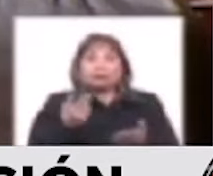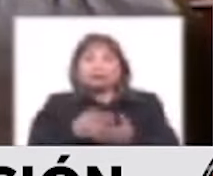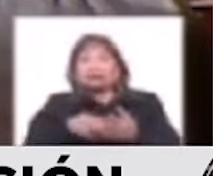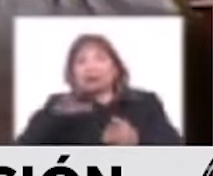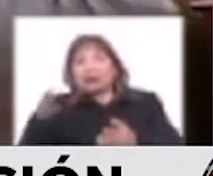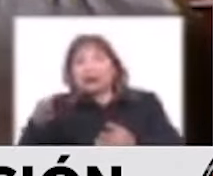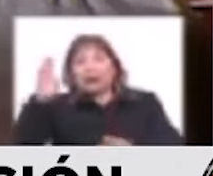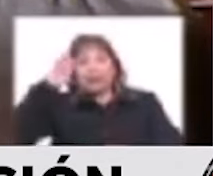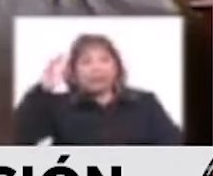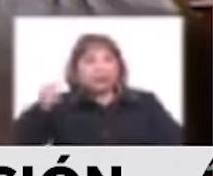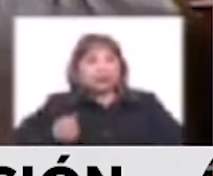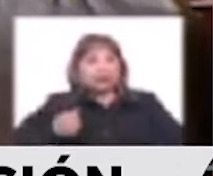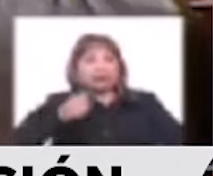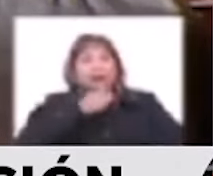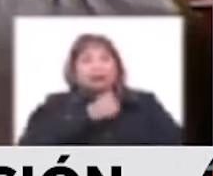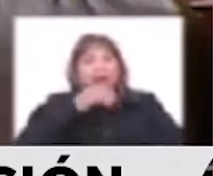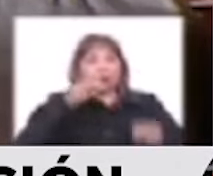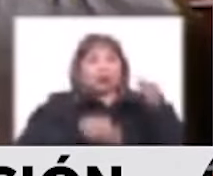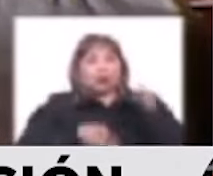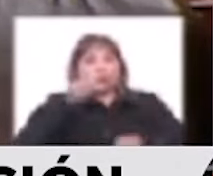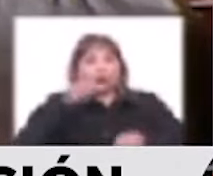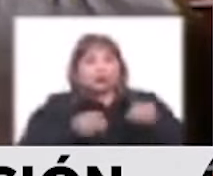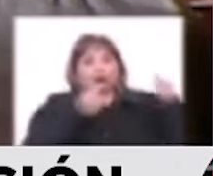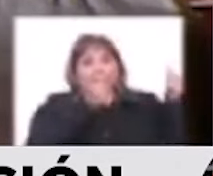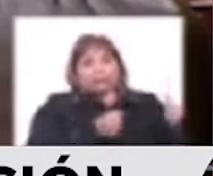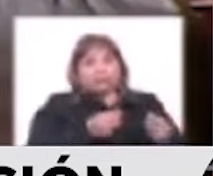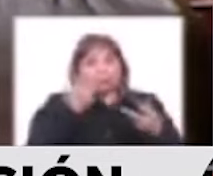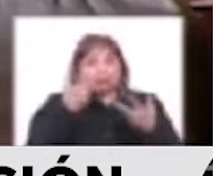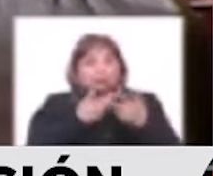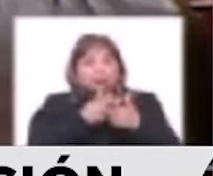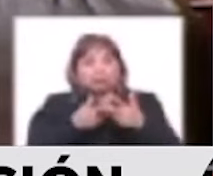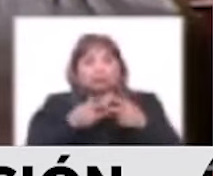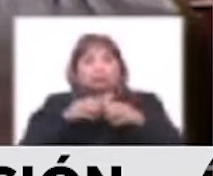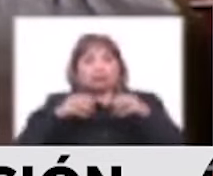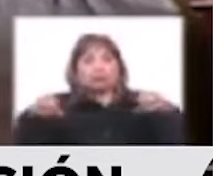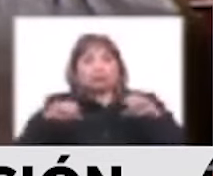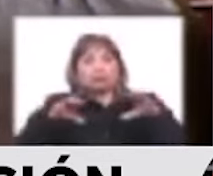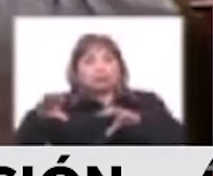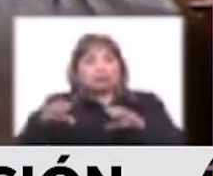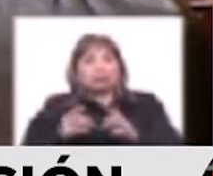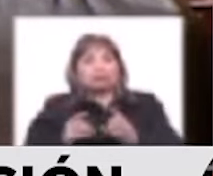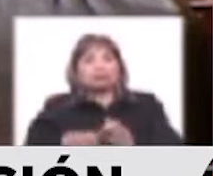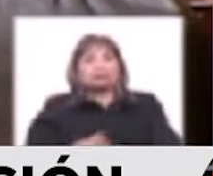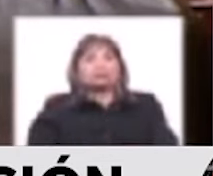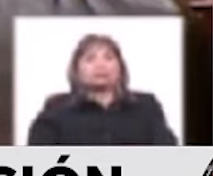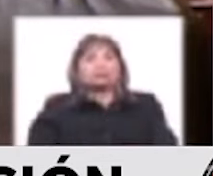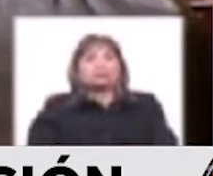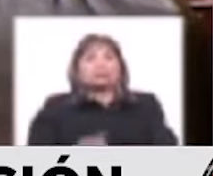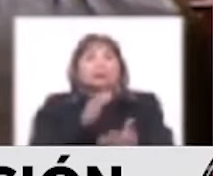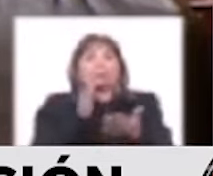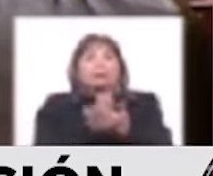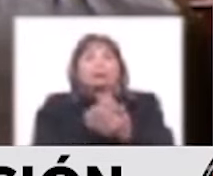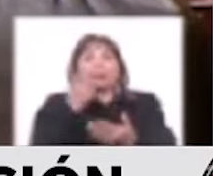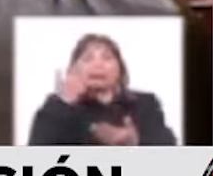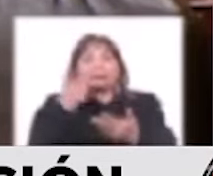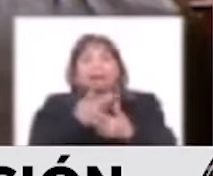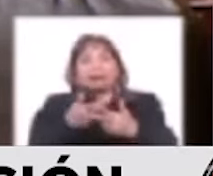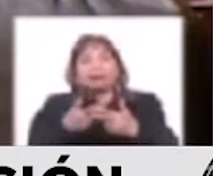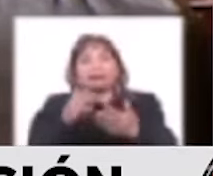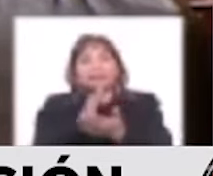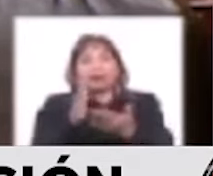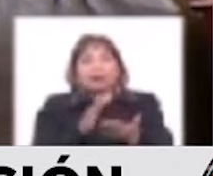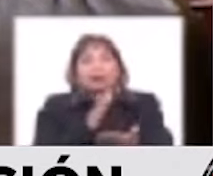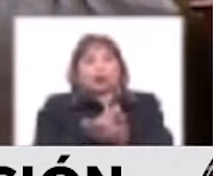firma, una de ellas que era necesaria para que el ministro pueda personarse hasta el pleno del Congreso y responder, y esta fue la firma